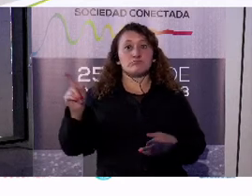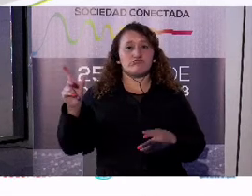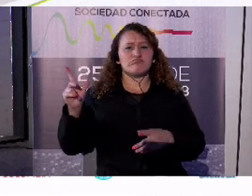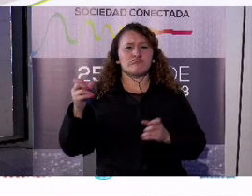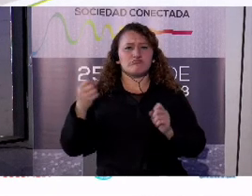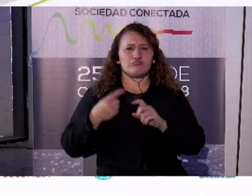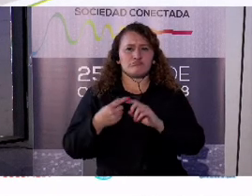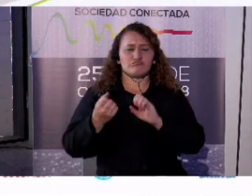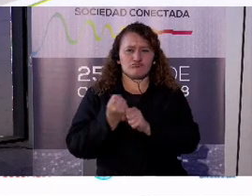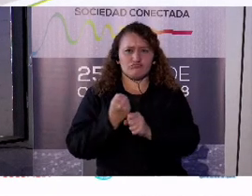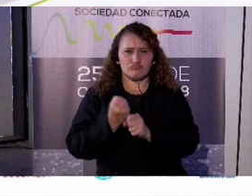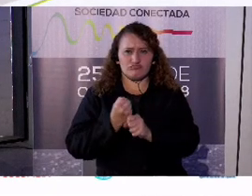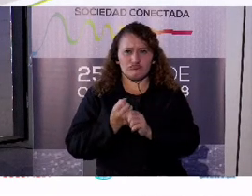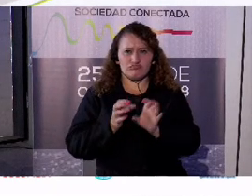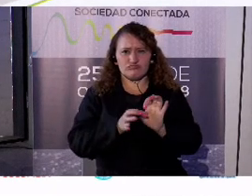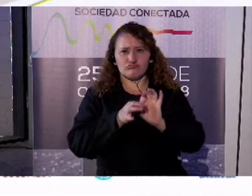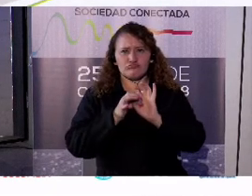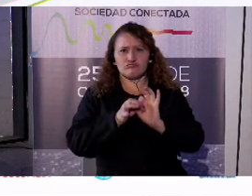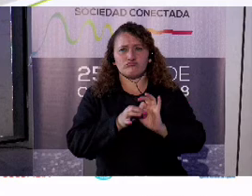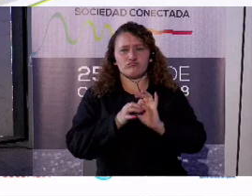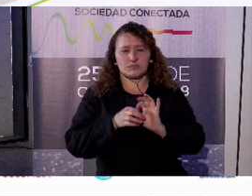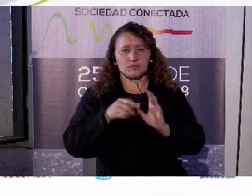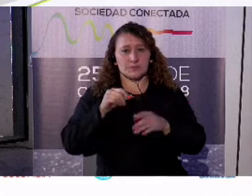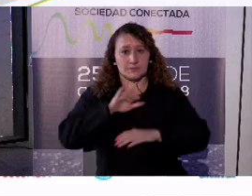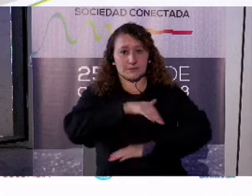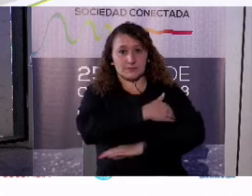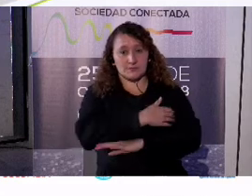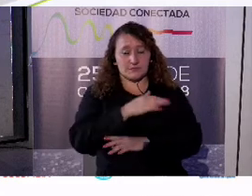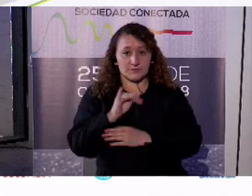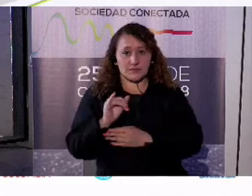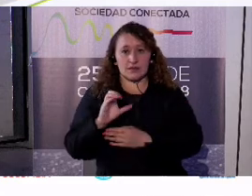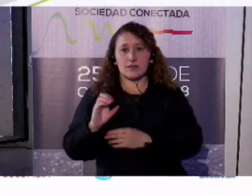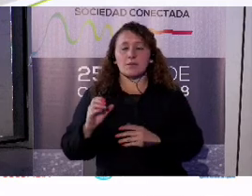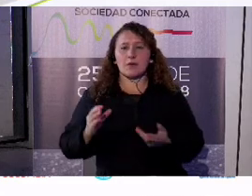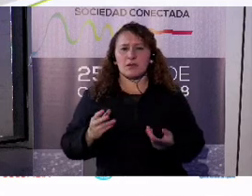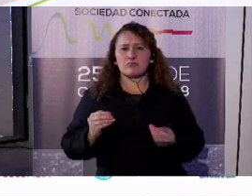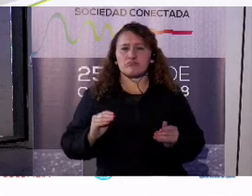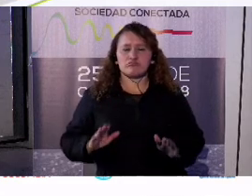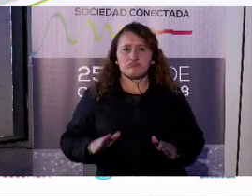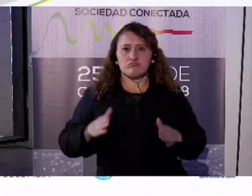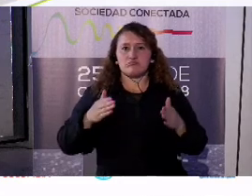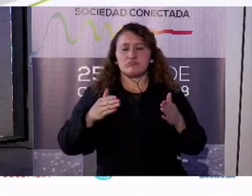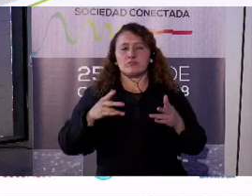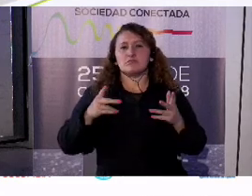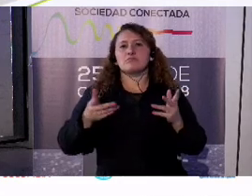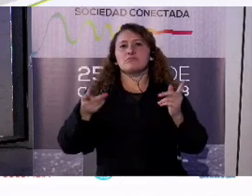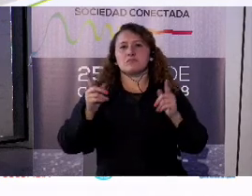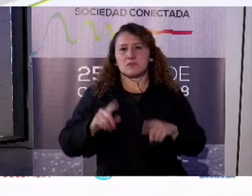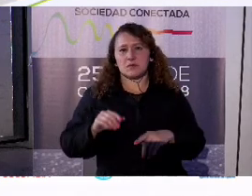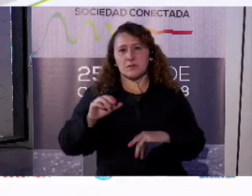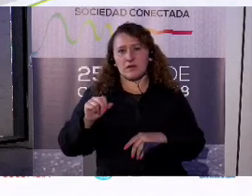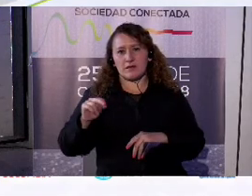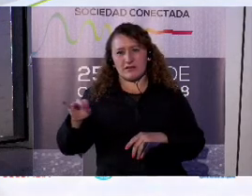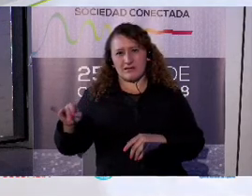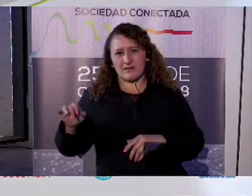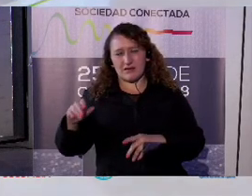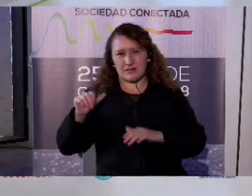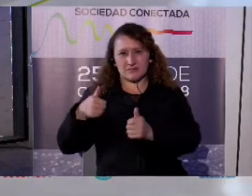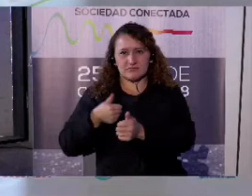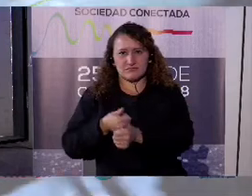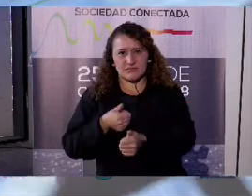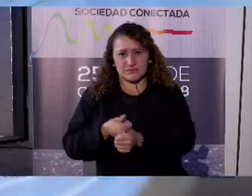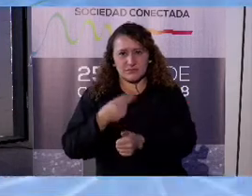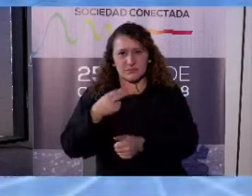para desarrollar proyectos para aumentar la conectividad en Colombia y en la ane como asesor de Huawei en la